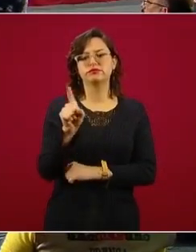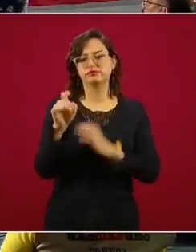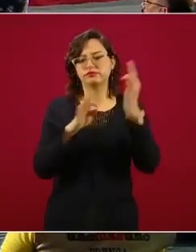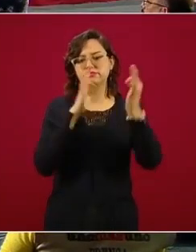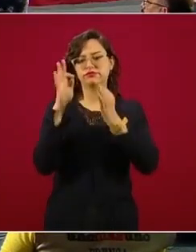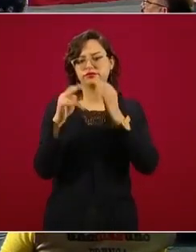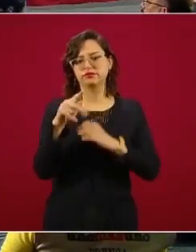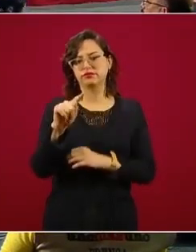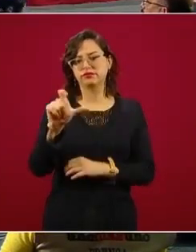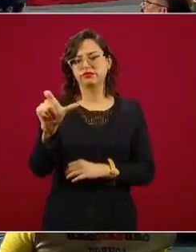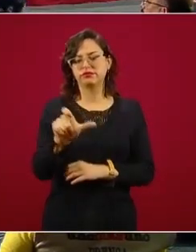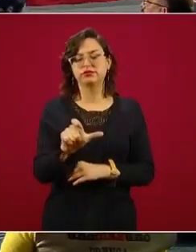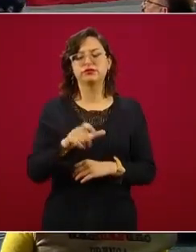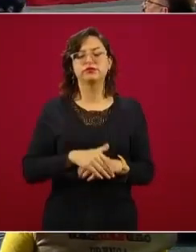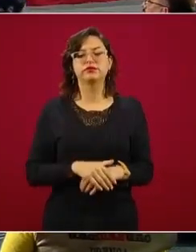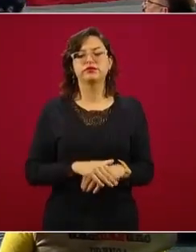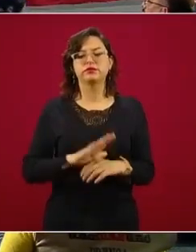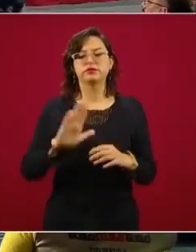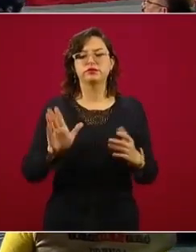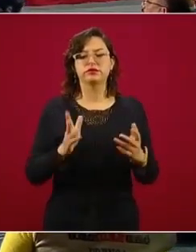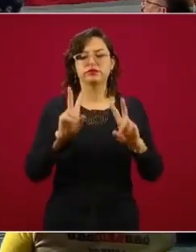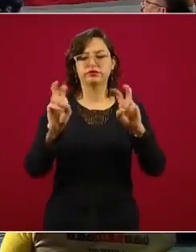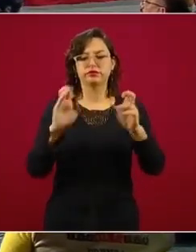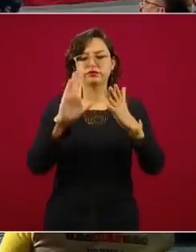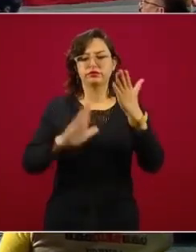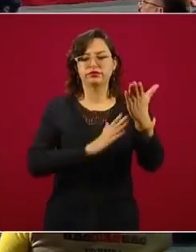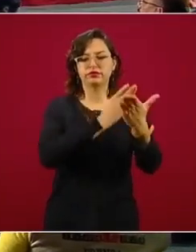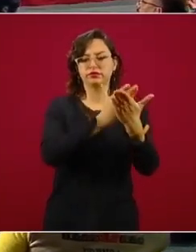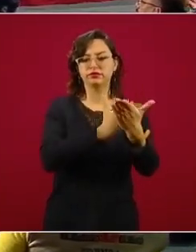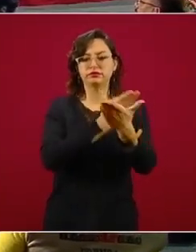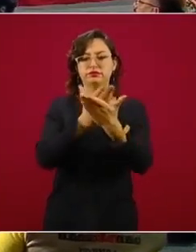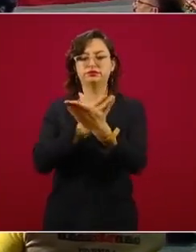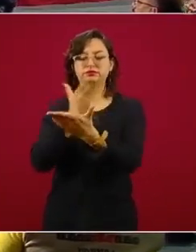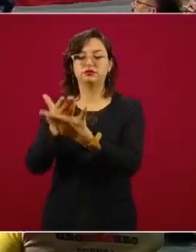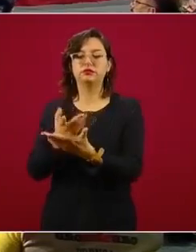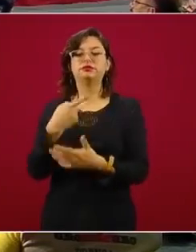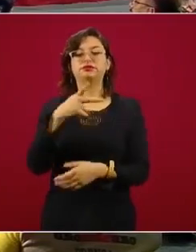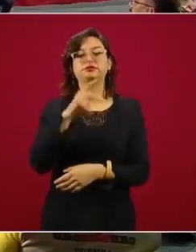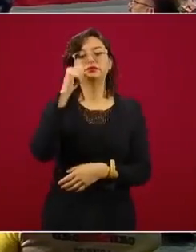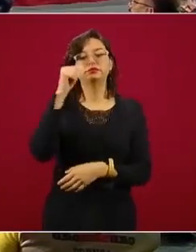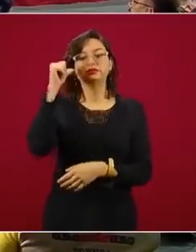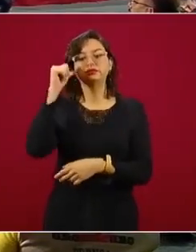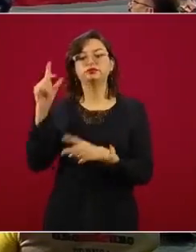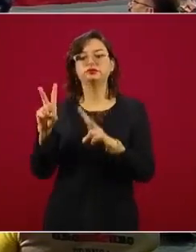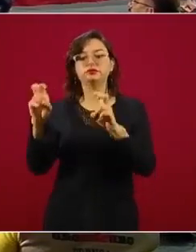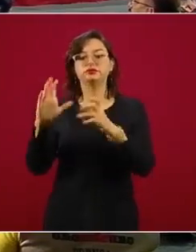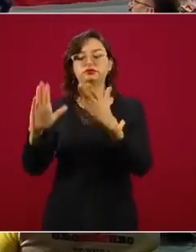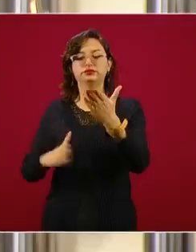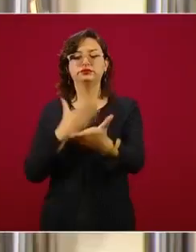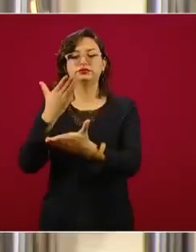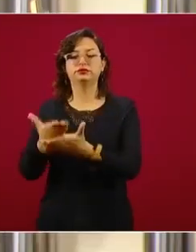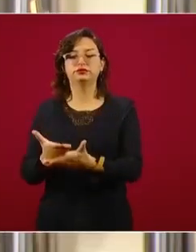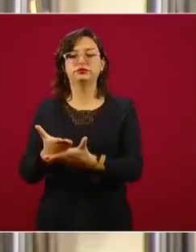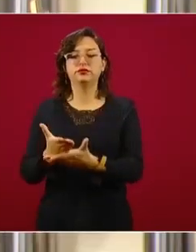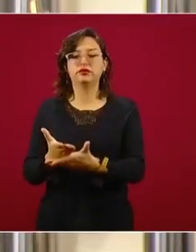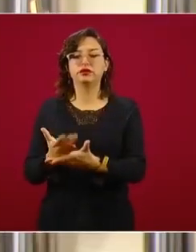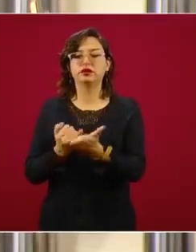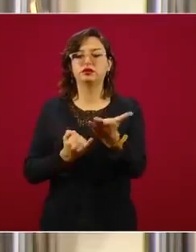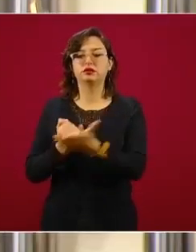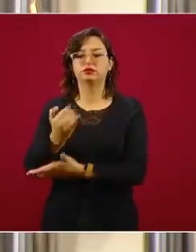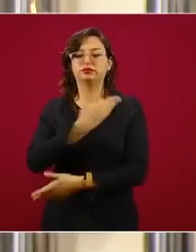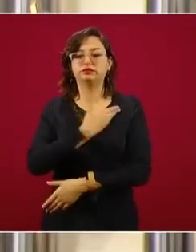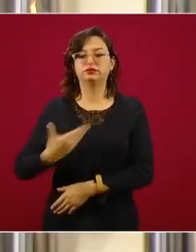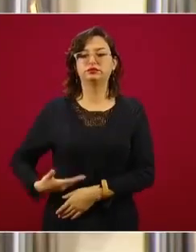Le haré los planteamientos sobre el tema. Solo entenderé que entonces el tema que le planteé ayer sobre el decreto presidencial lo abordaremos mañana o en una